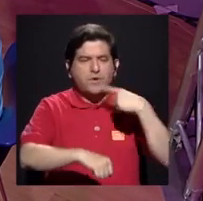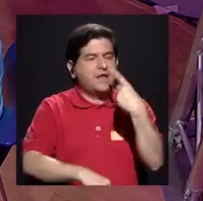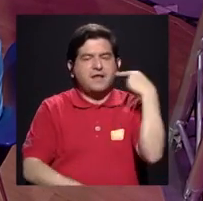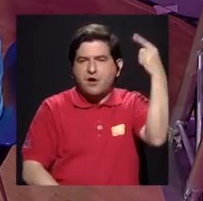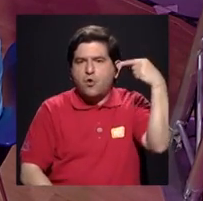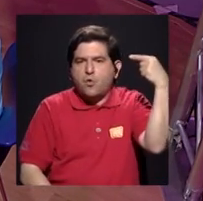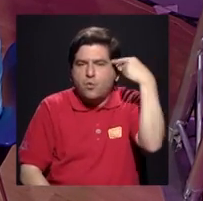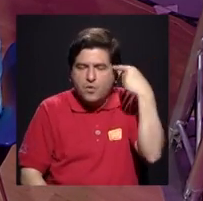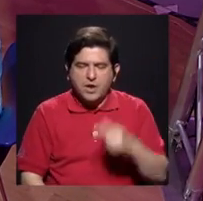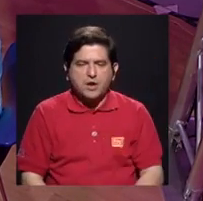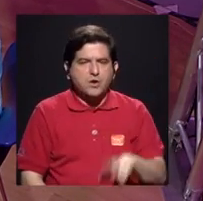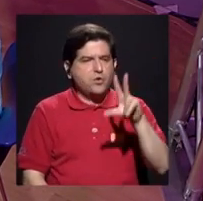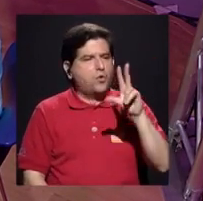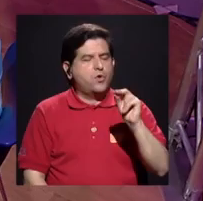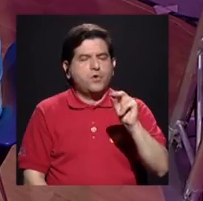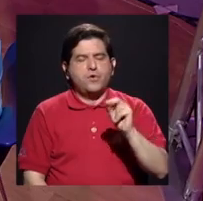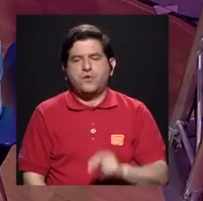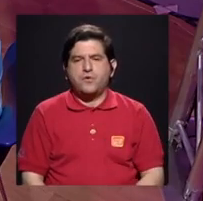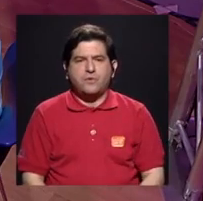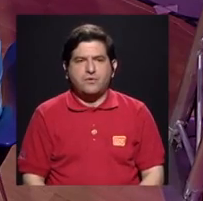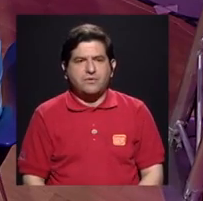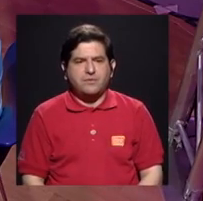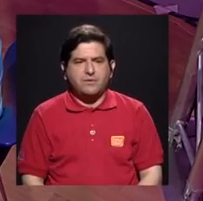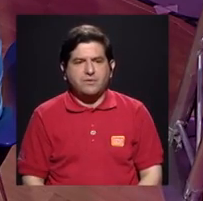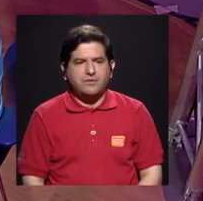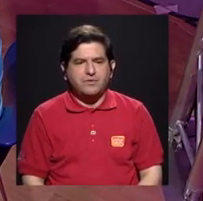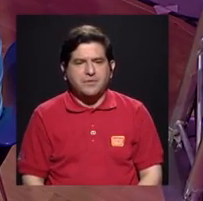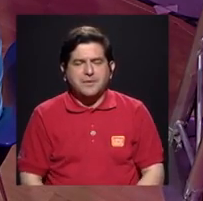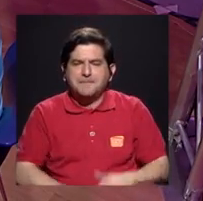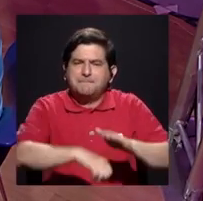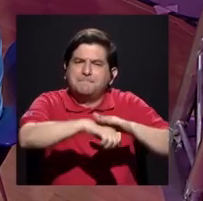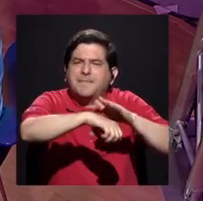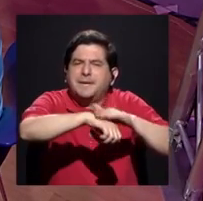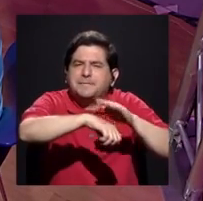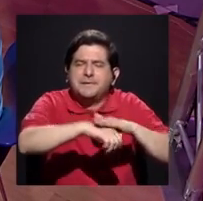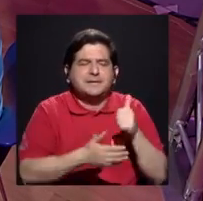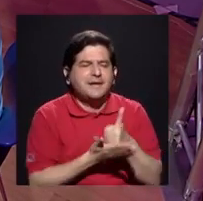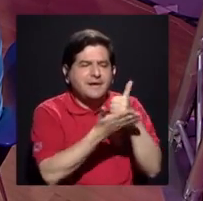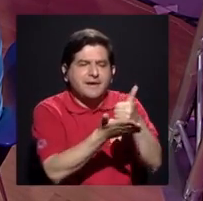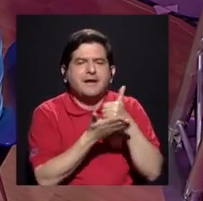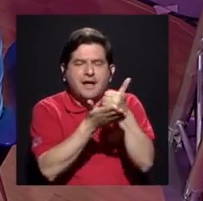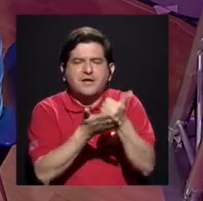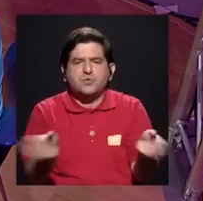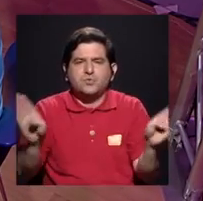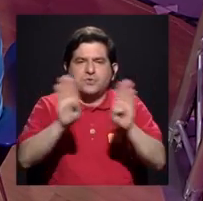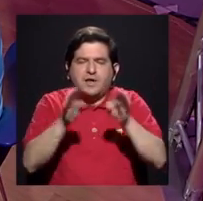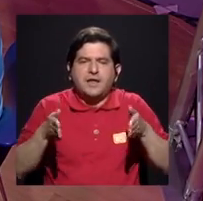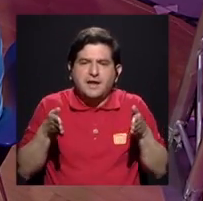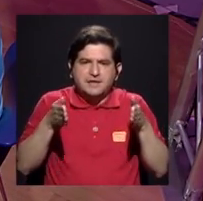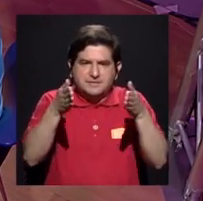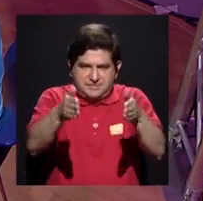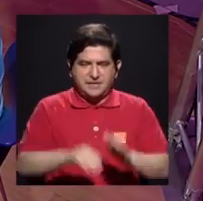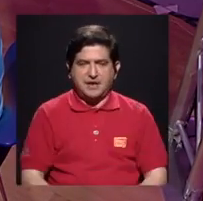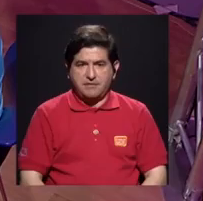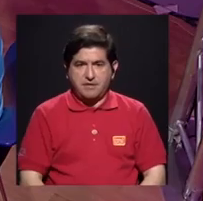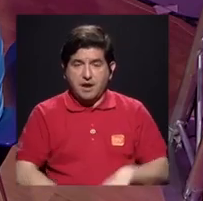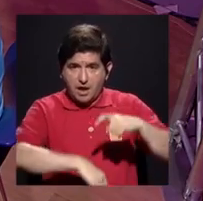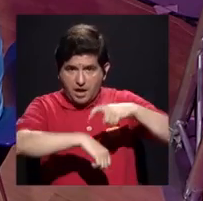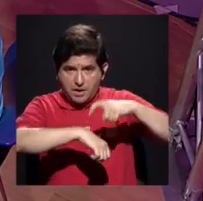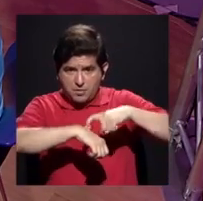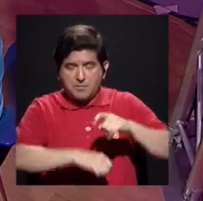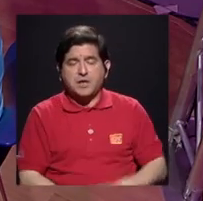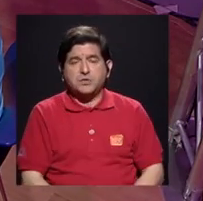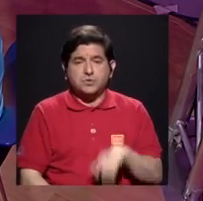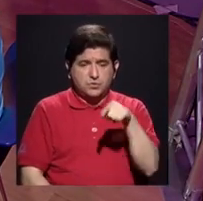no prestará y no se prestará a ayudar para el cierre carreteras en la